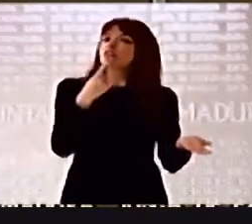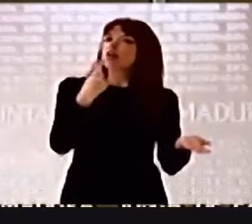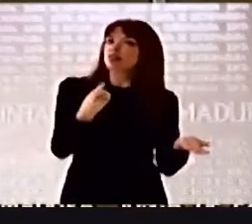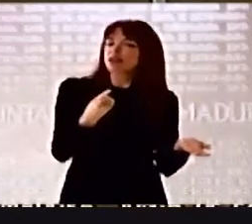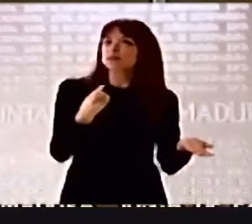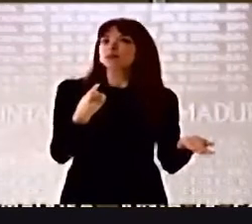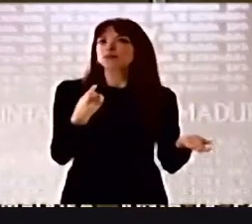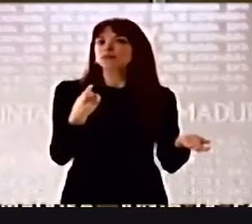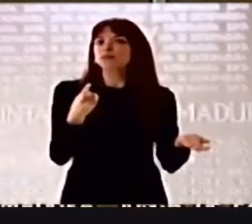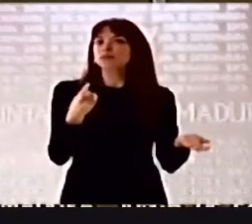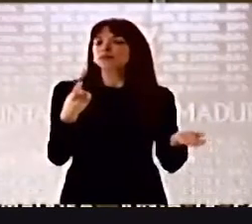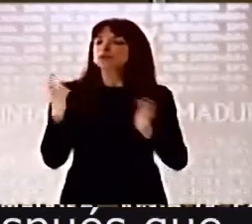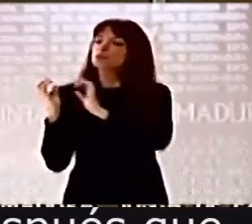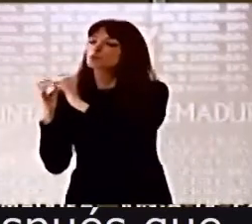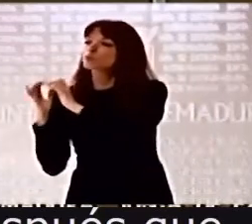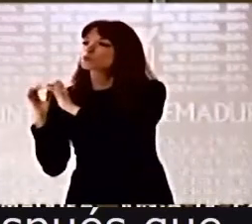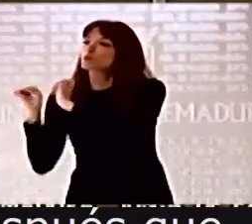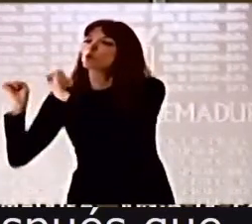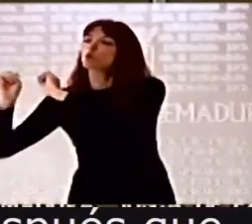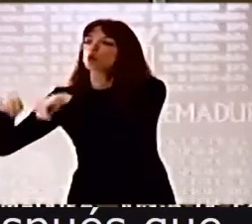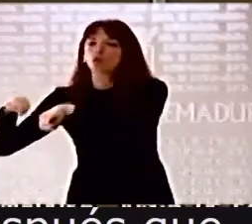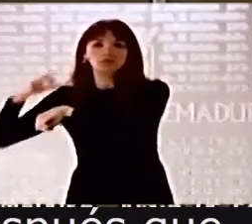haya acuerdo, si lo hubiera.